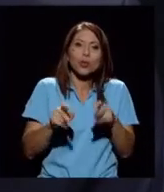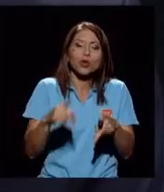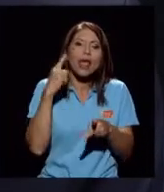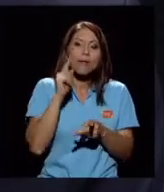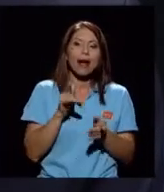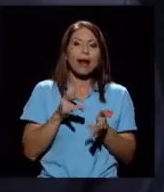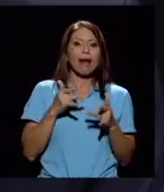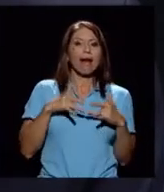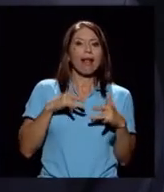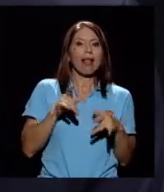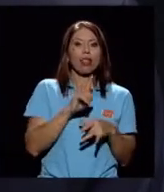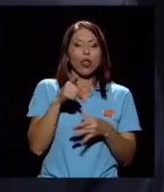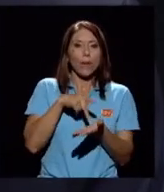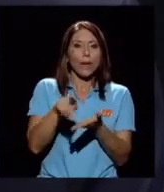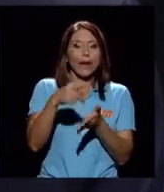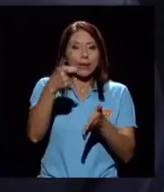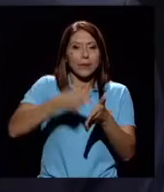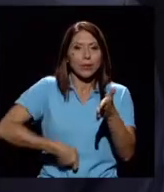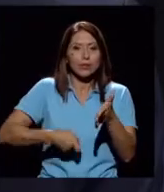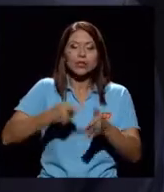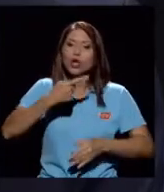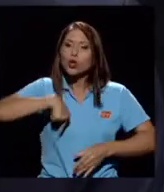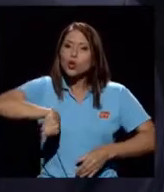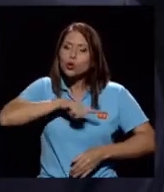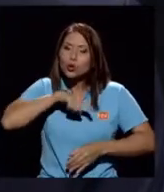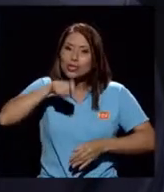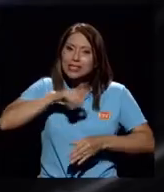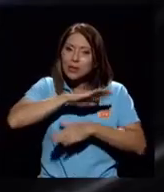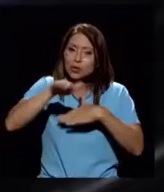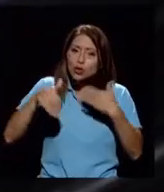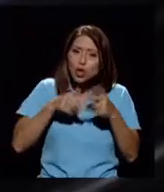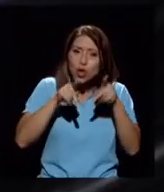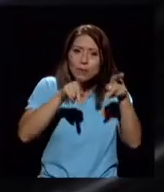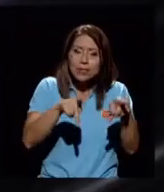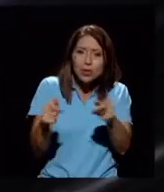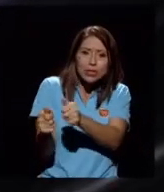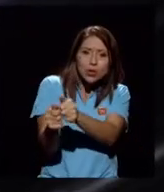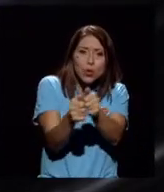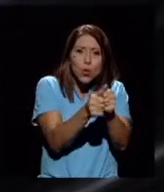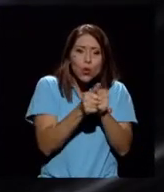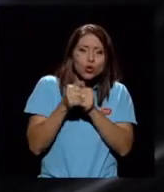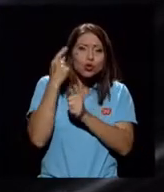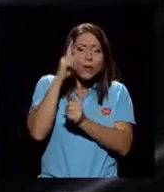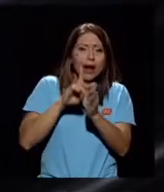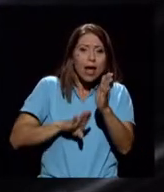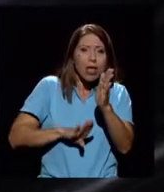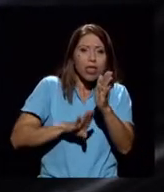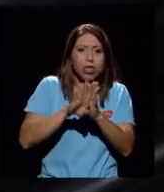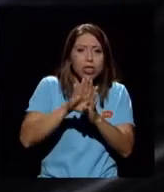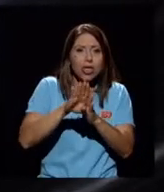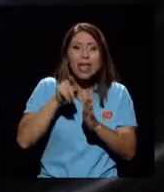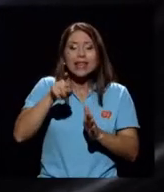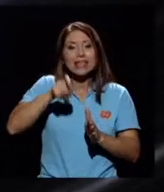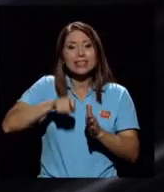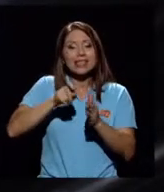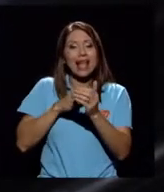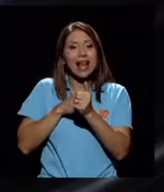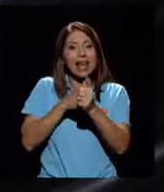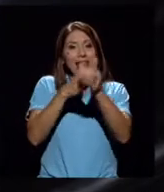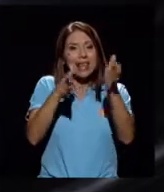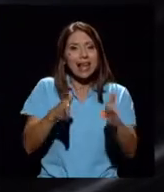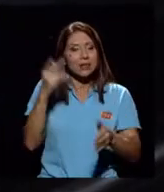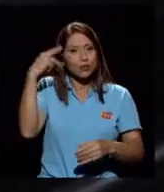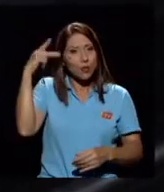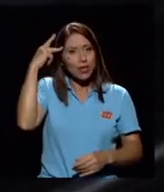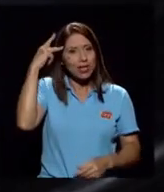avanzar juntos para poder hacer las cosas y eso requiere liderazgos políticos me parece que tiene un